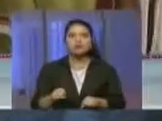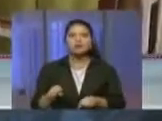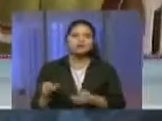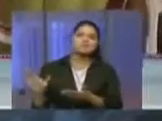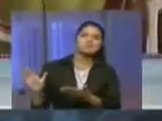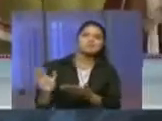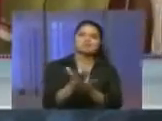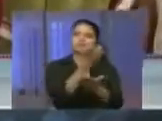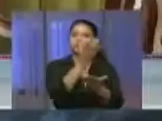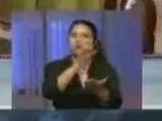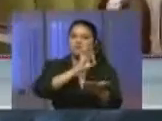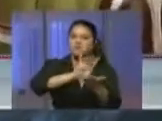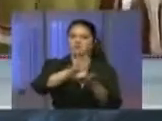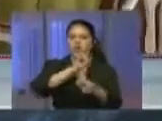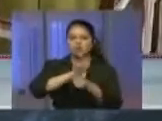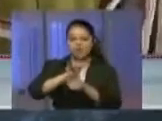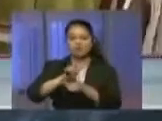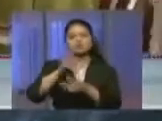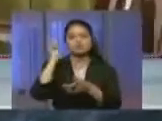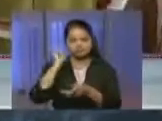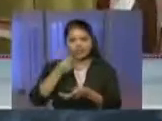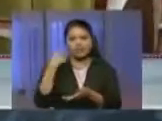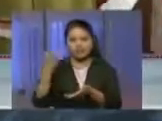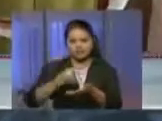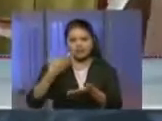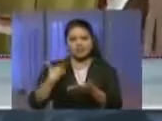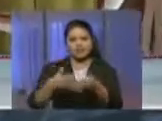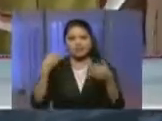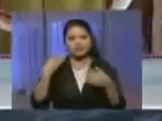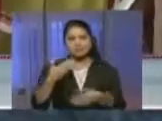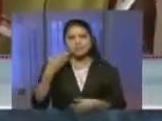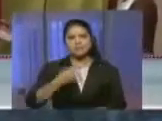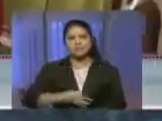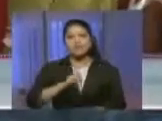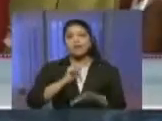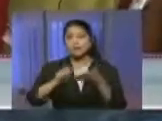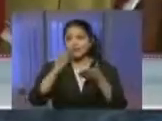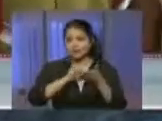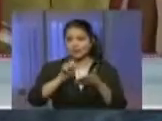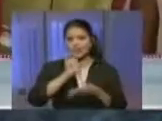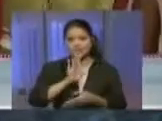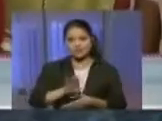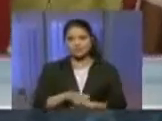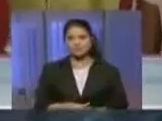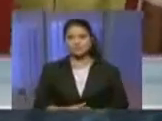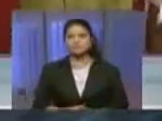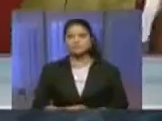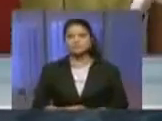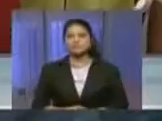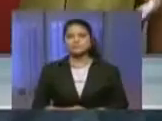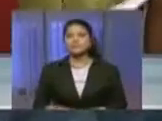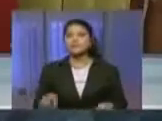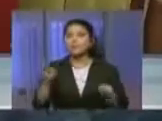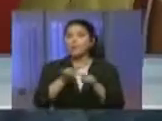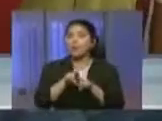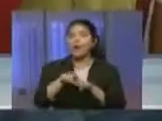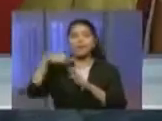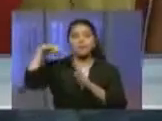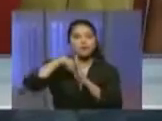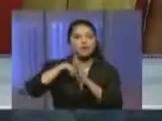traidores Eso está escrito así como está escrito la profundidad de esa